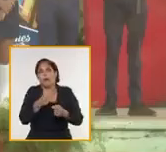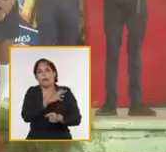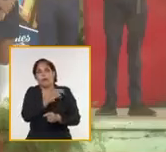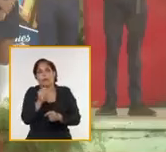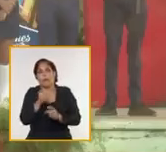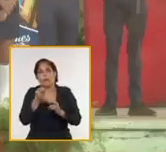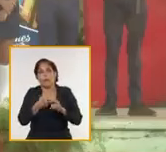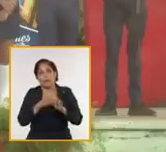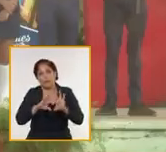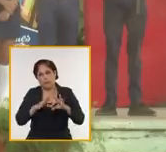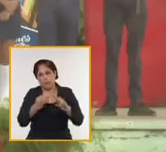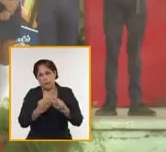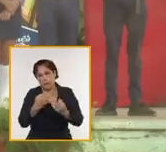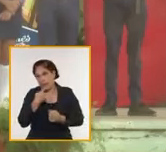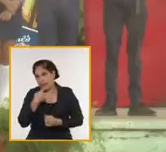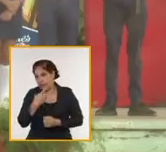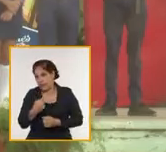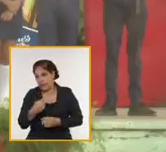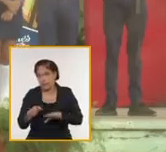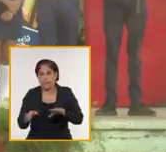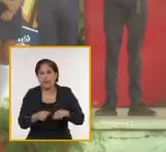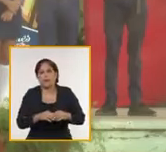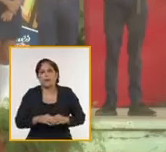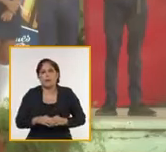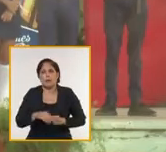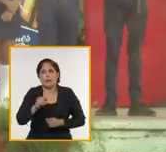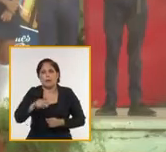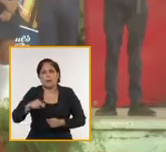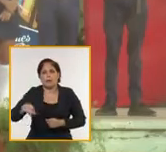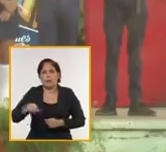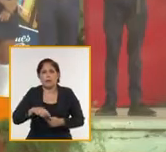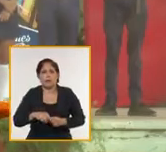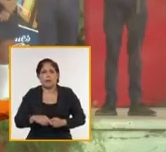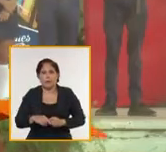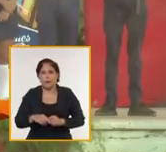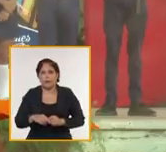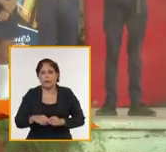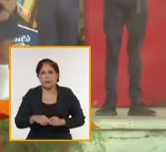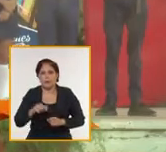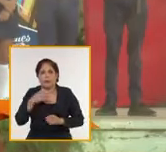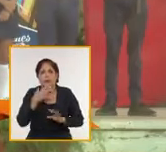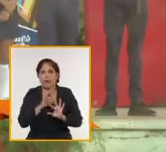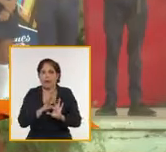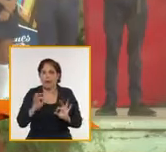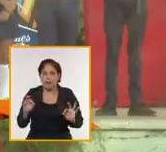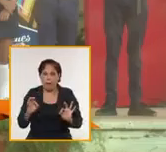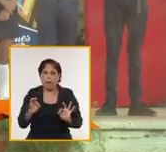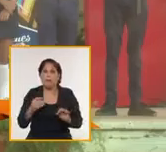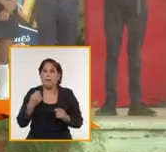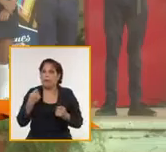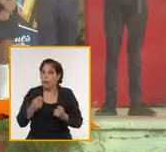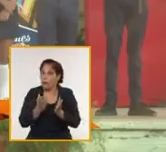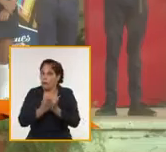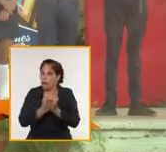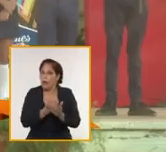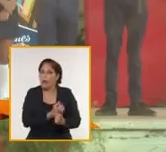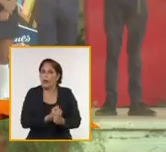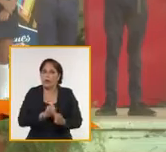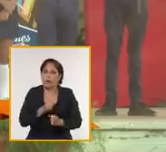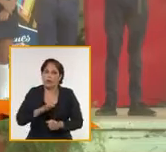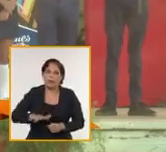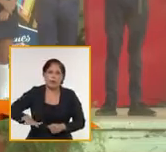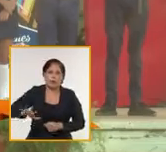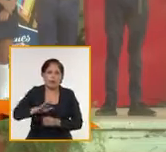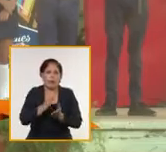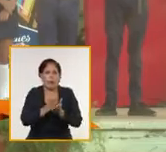No podemos obviar que, como también expresara Fidel, la calidad de la educación será siempre el resultado del esfuerzo común de la